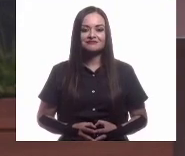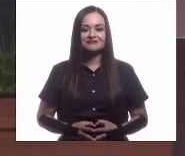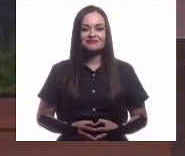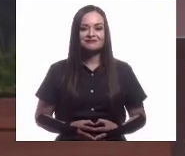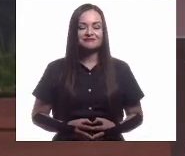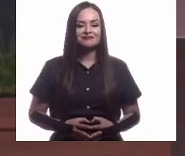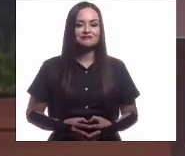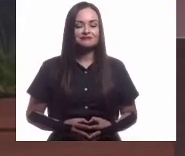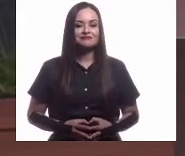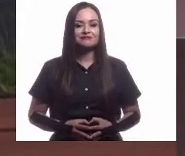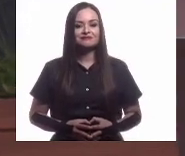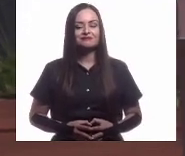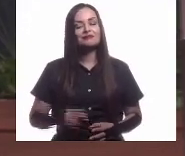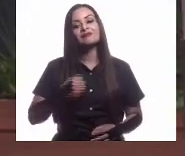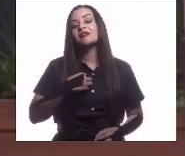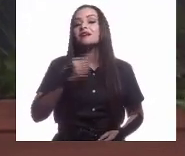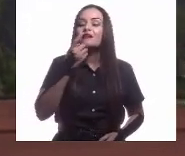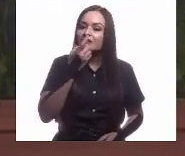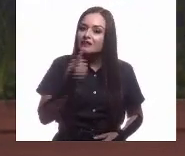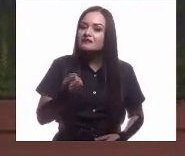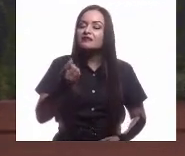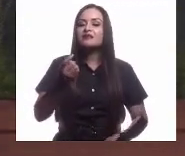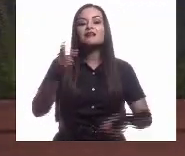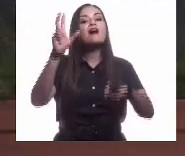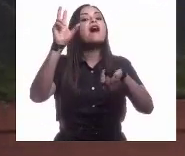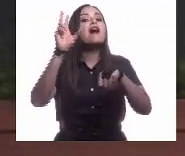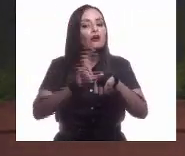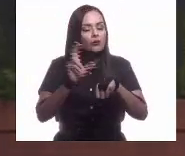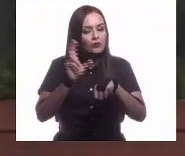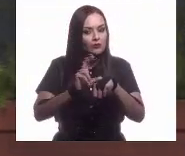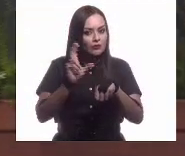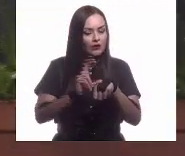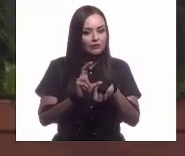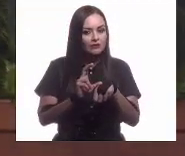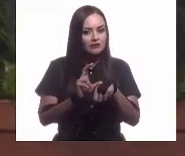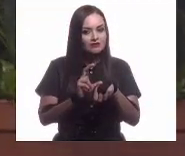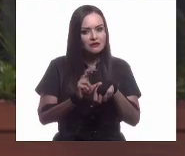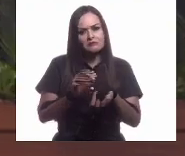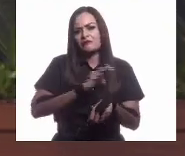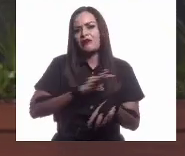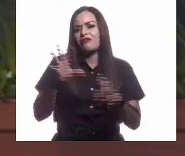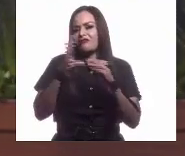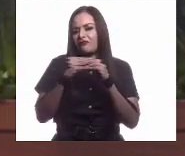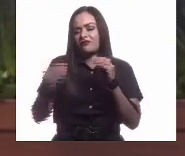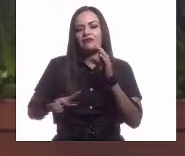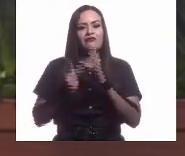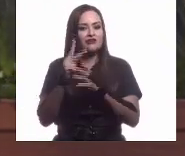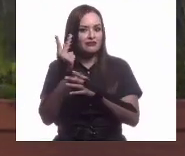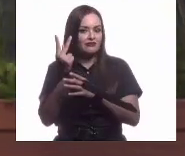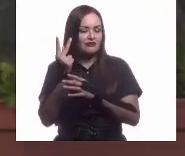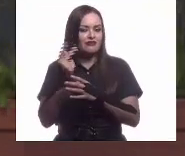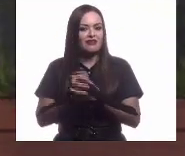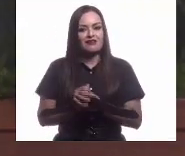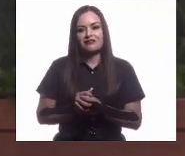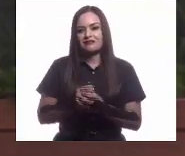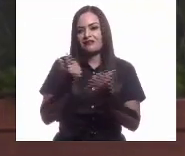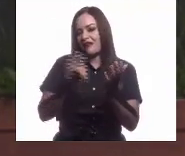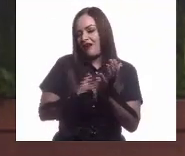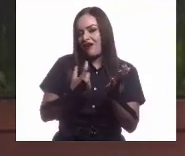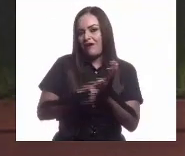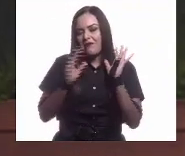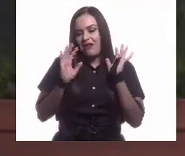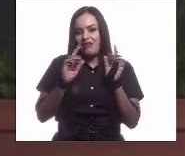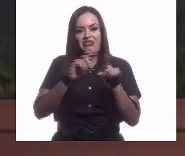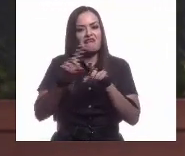dejaron completar. Yo les quería decir, les hablo de huevos, pero podría estarles hablando de frutas, de verduras, de mariscos, de langosta,